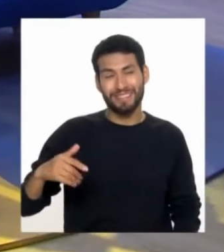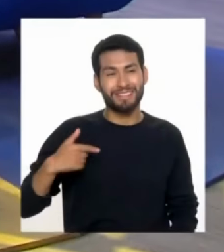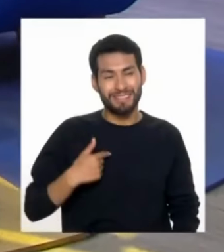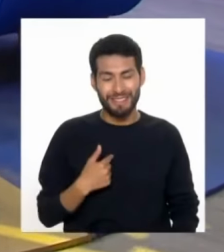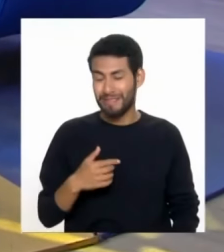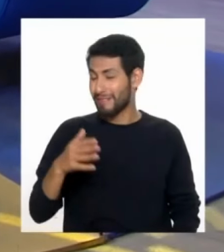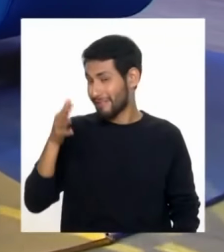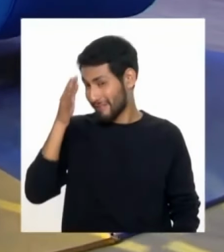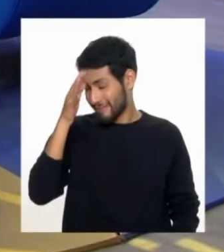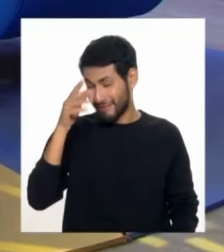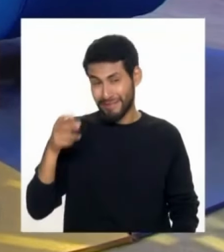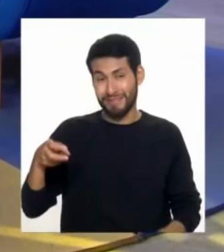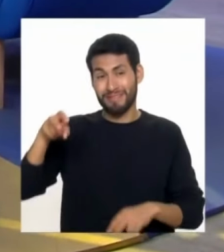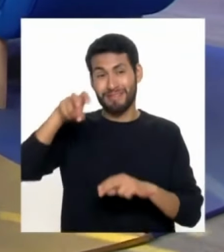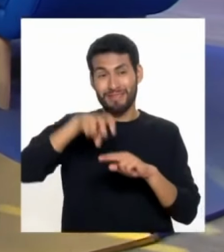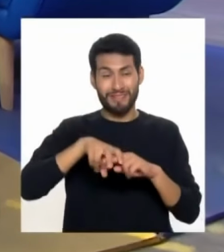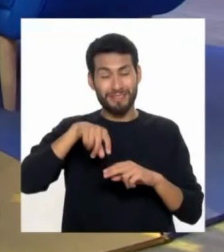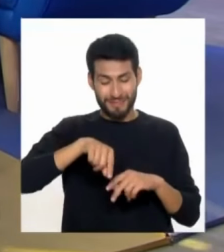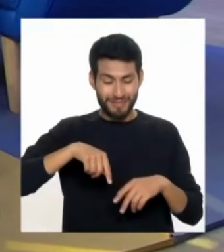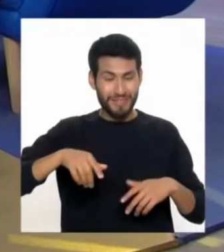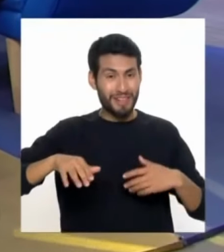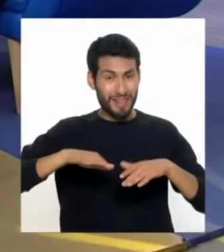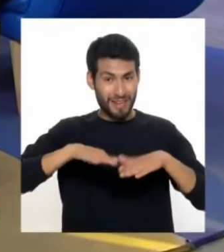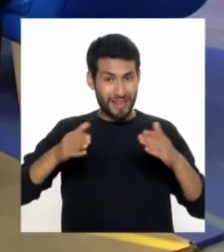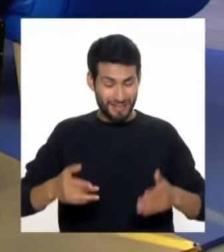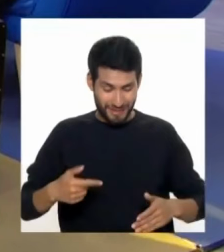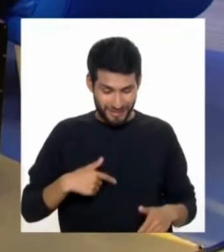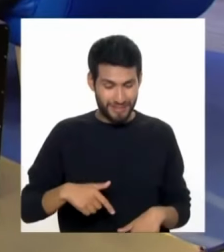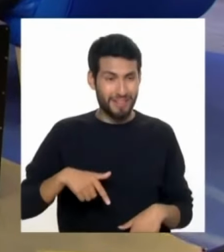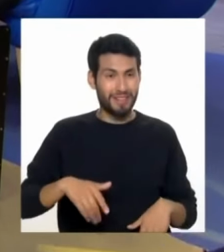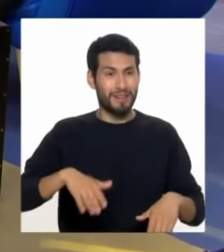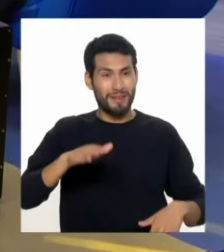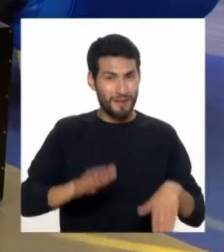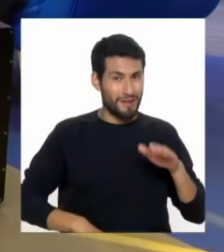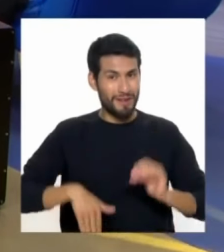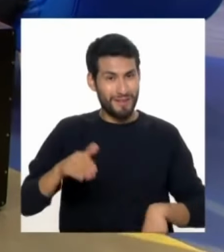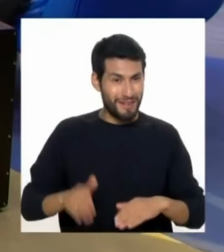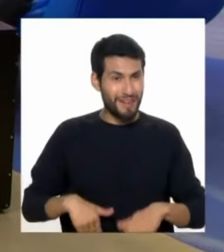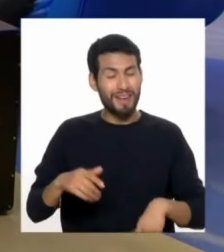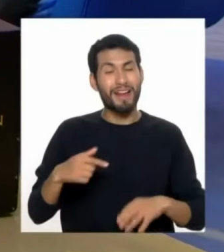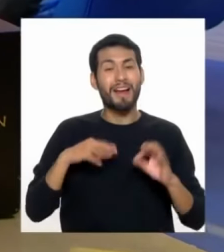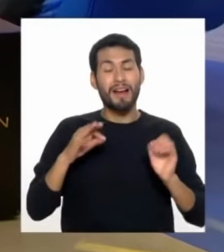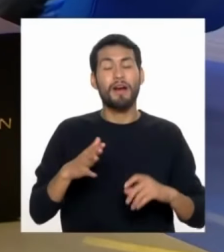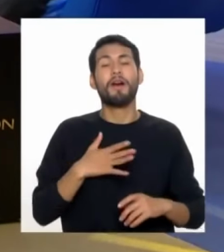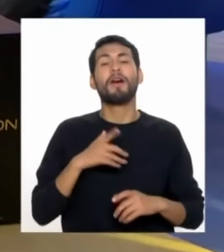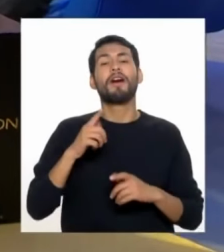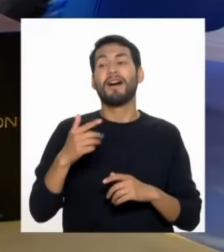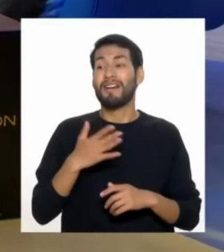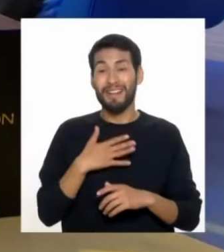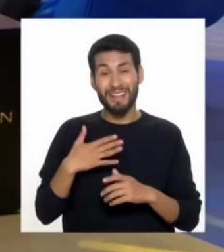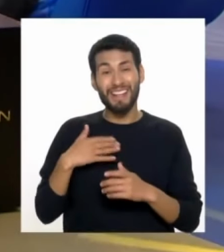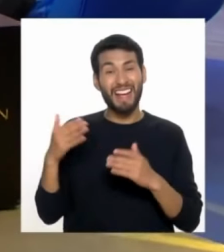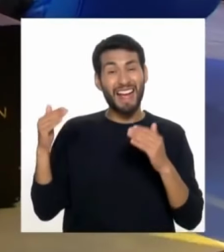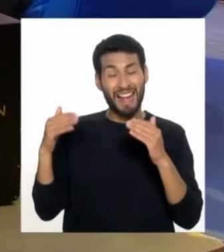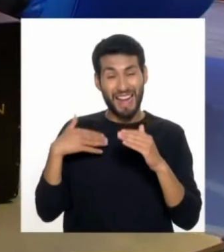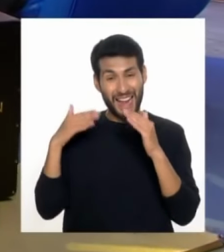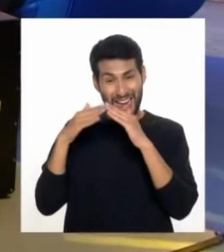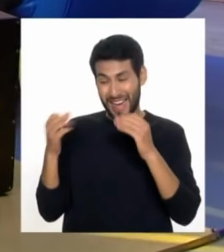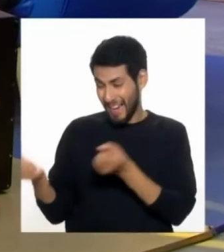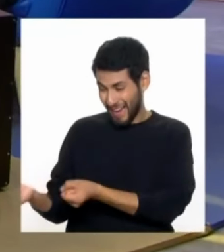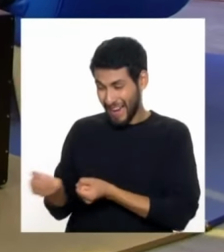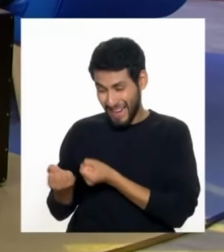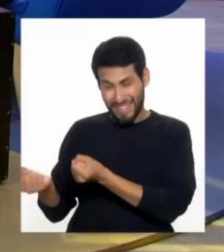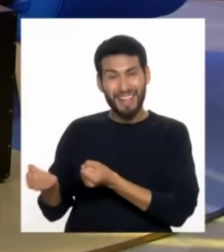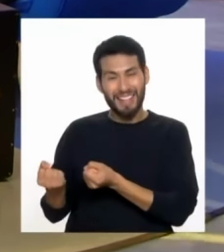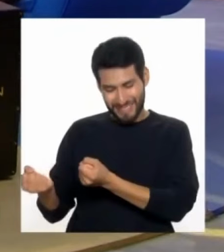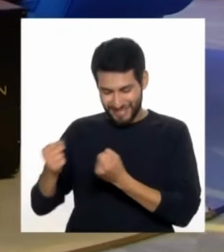agarraba a mi papá, me ponía el cajón de la cómoda y me hacía tocar hasta que pude tener mi primer cajón. Entonces le tengo mucho cariño. Cuéntanos